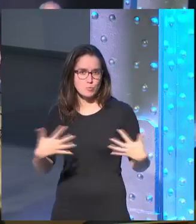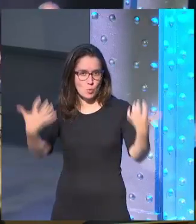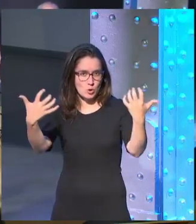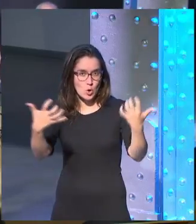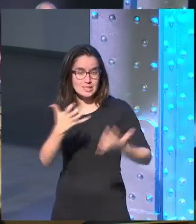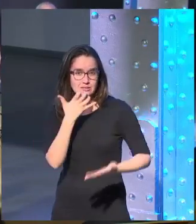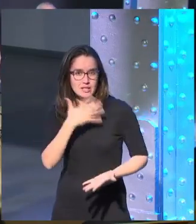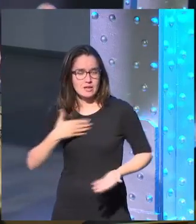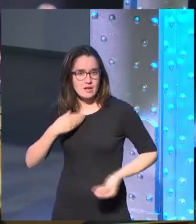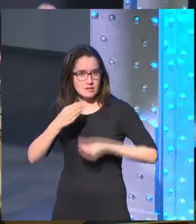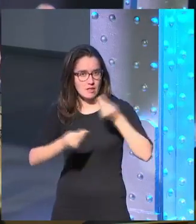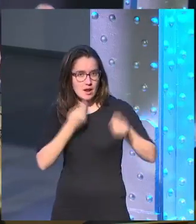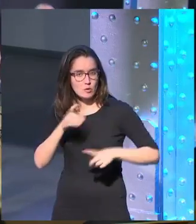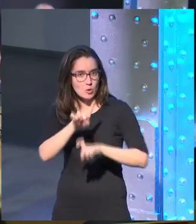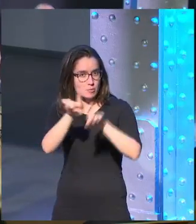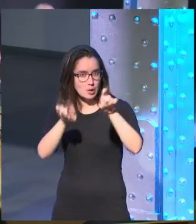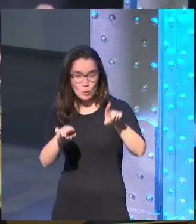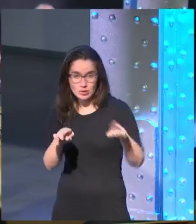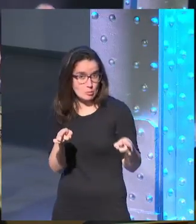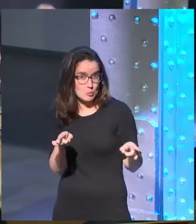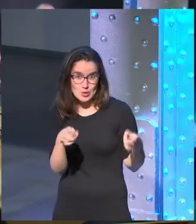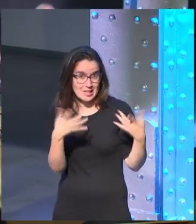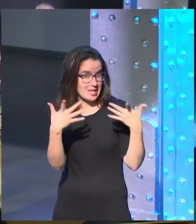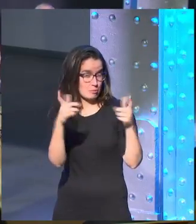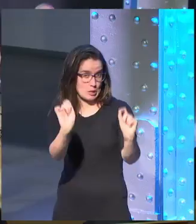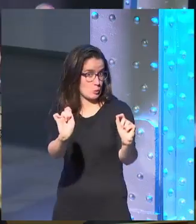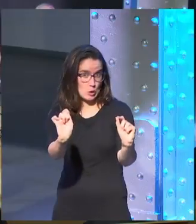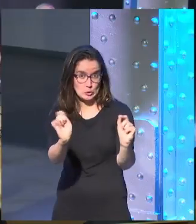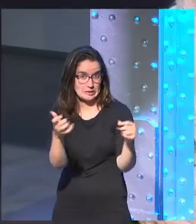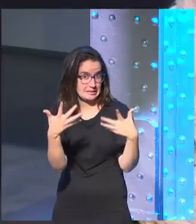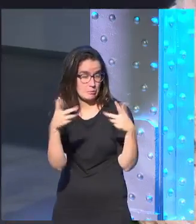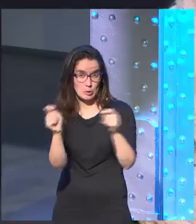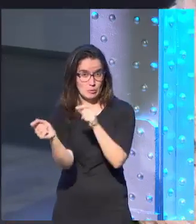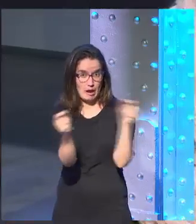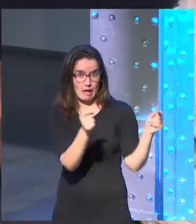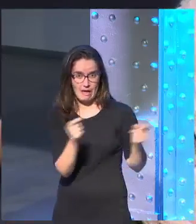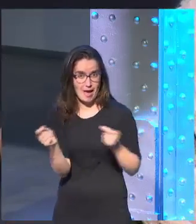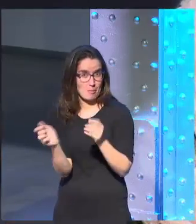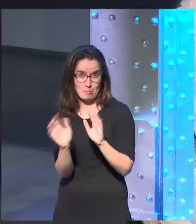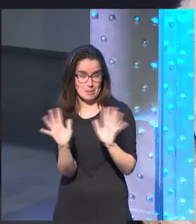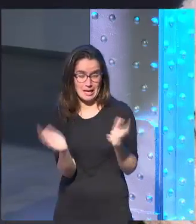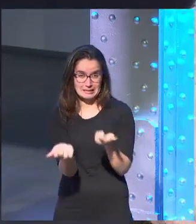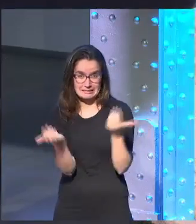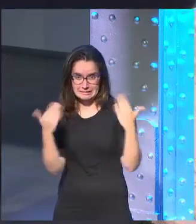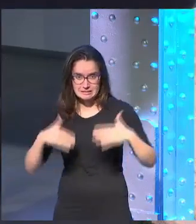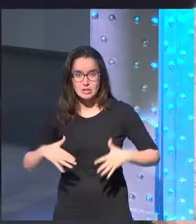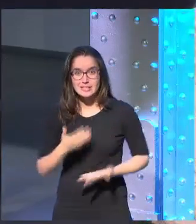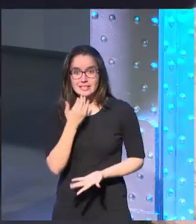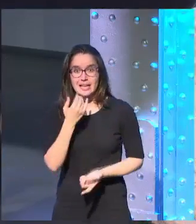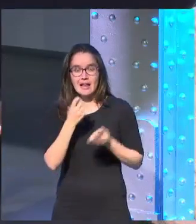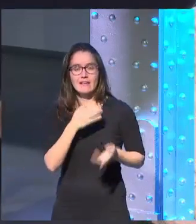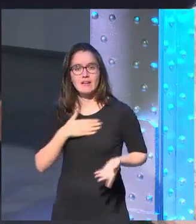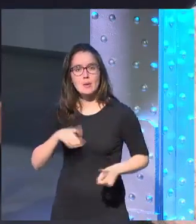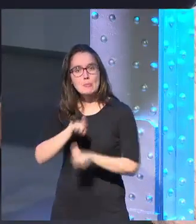Si queréis plantear alguna pregunta, porque tenemos apenas 10 minutitos de coloquio, si queréis formular alguna pregunta a alguno de